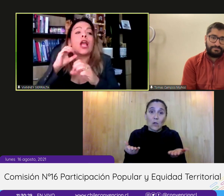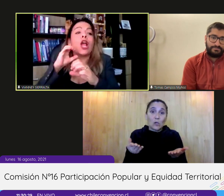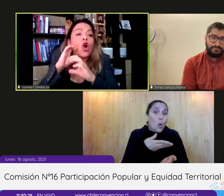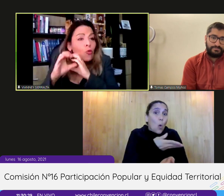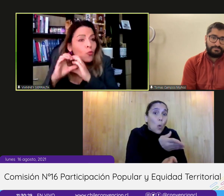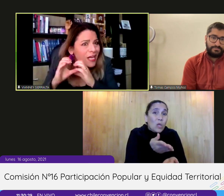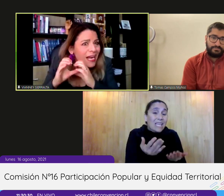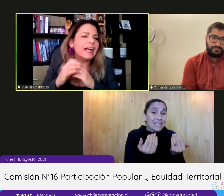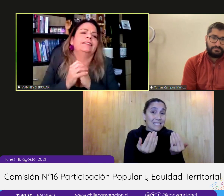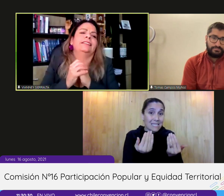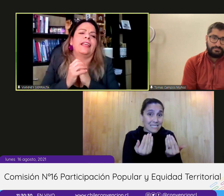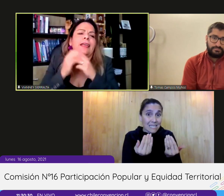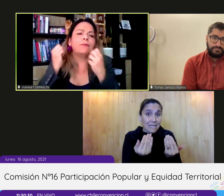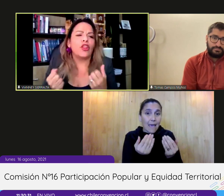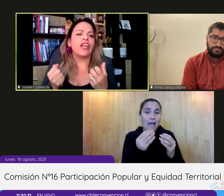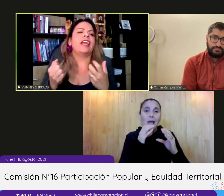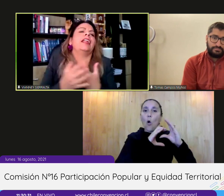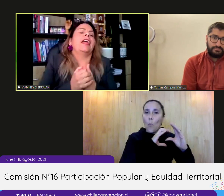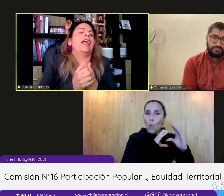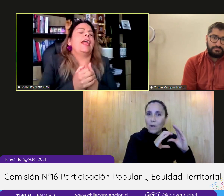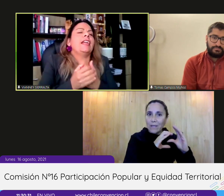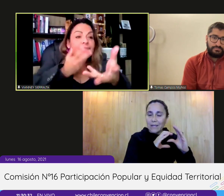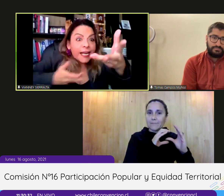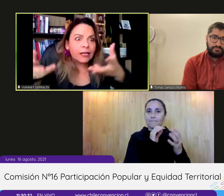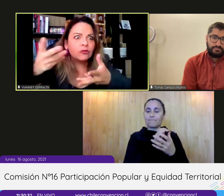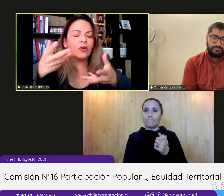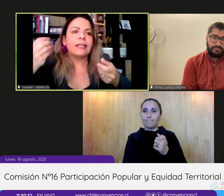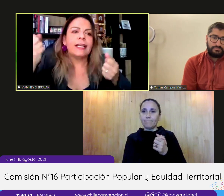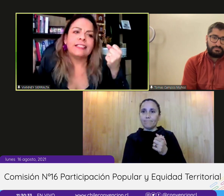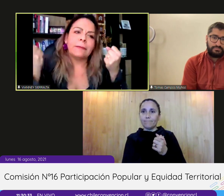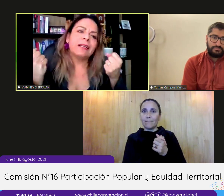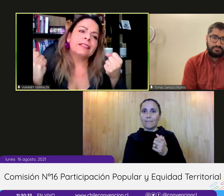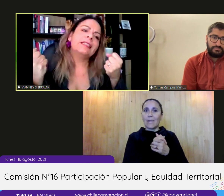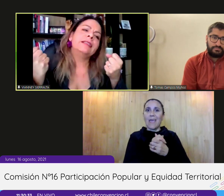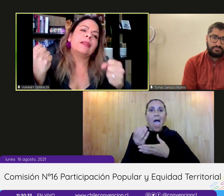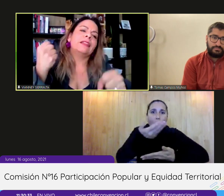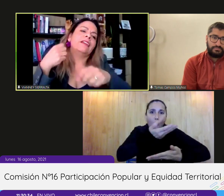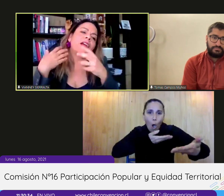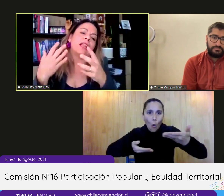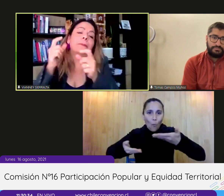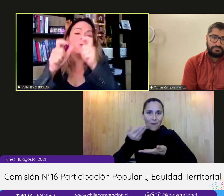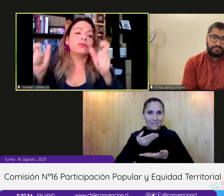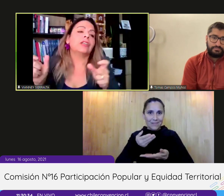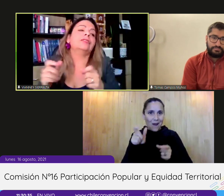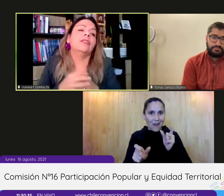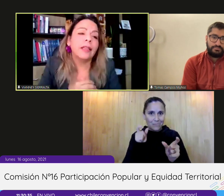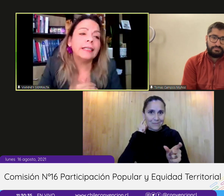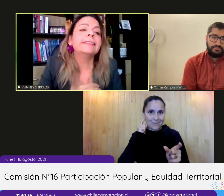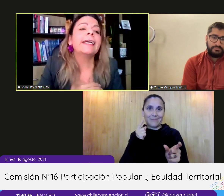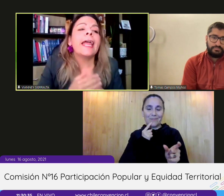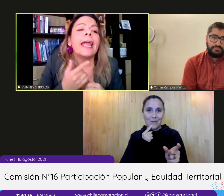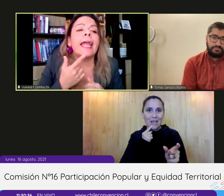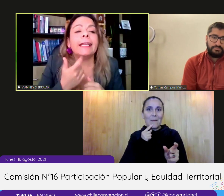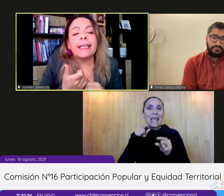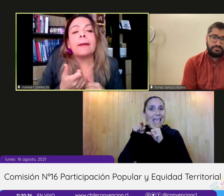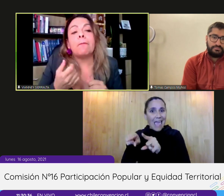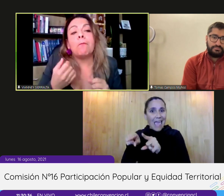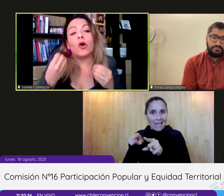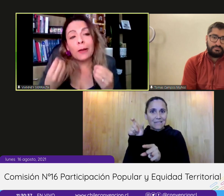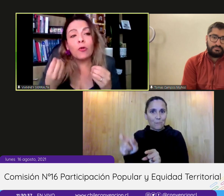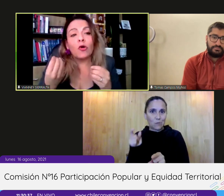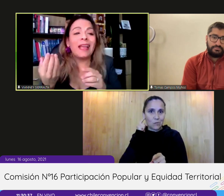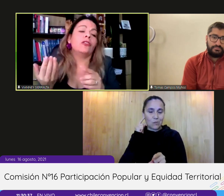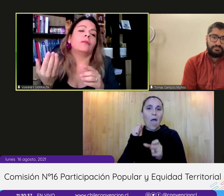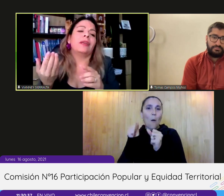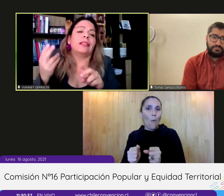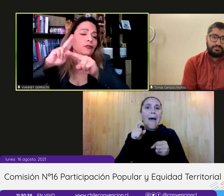de poder comunicarse, de poder interactuar y hacer participativa a las personas sordas, es que